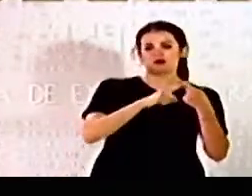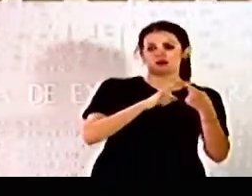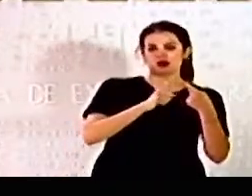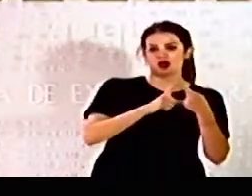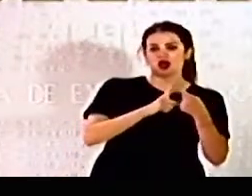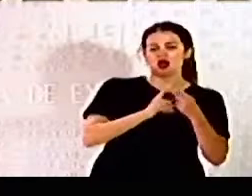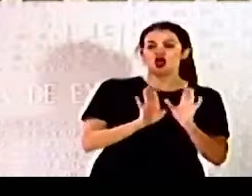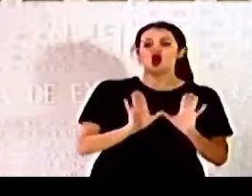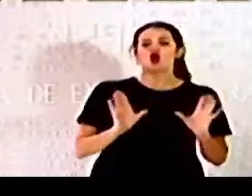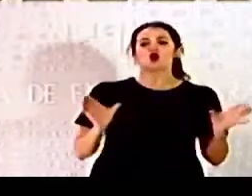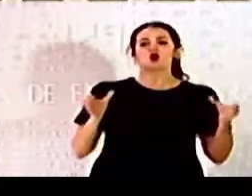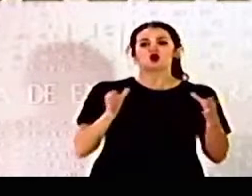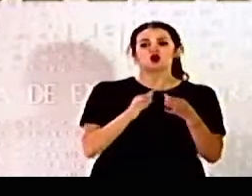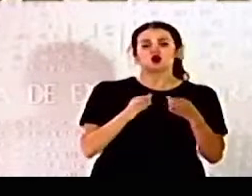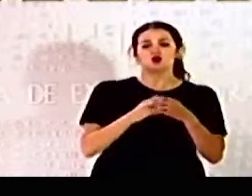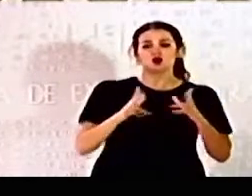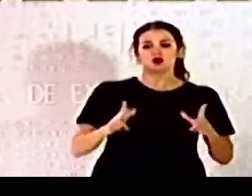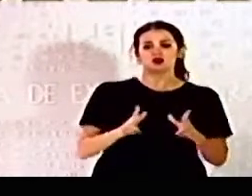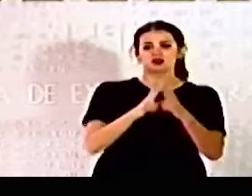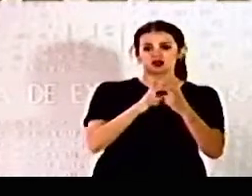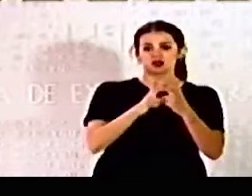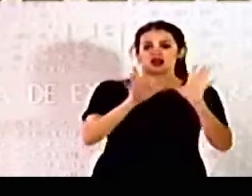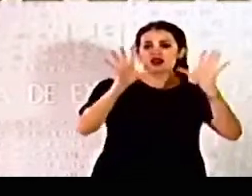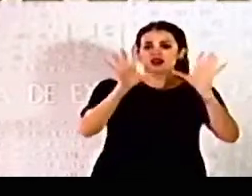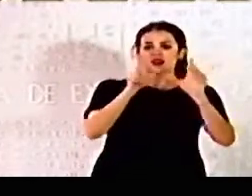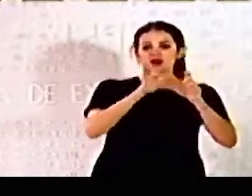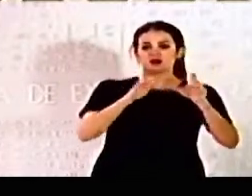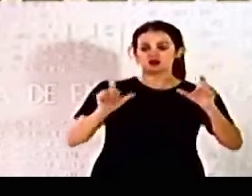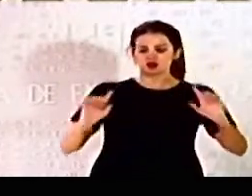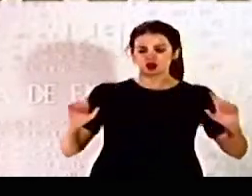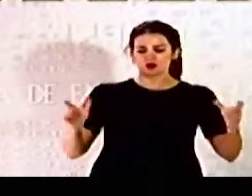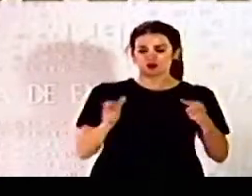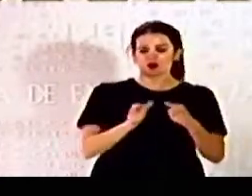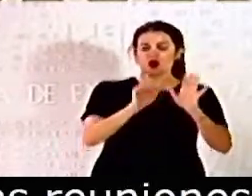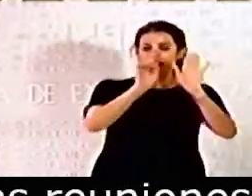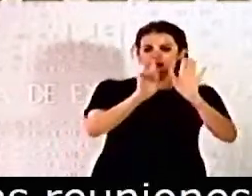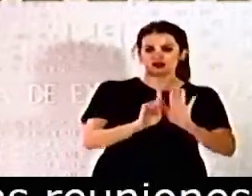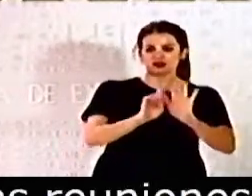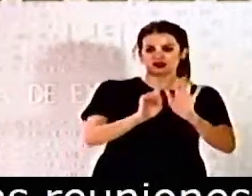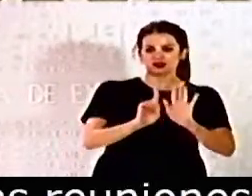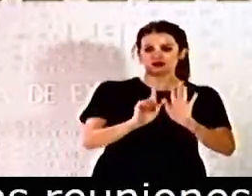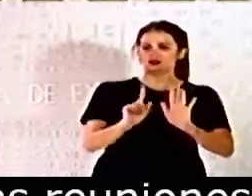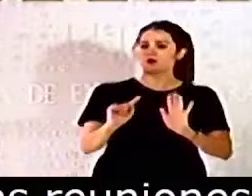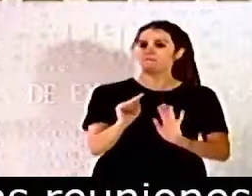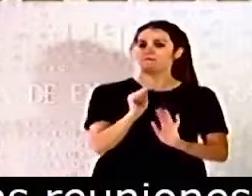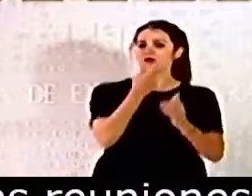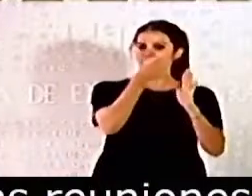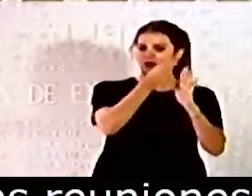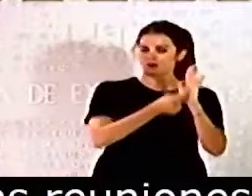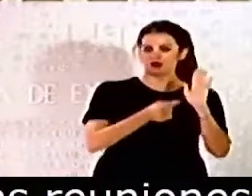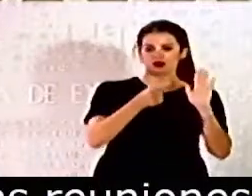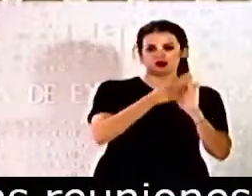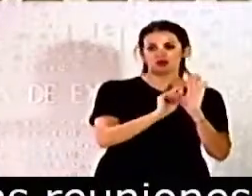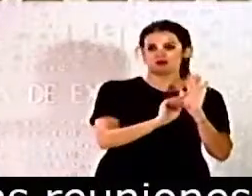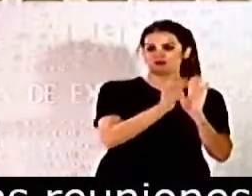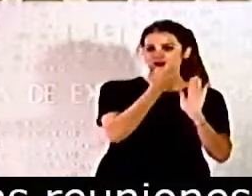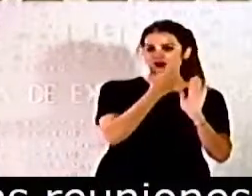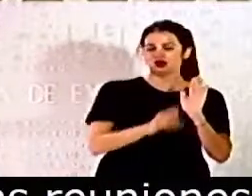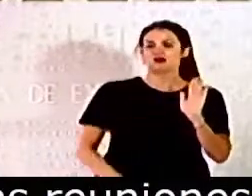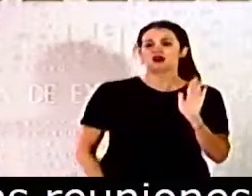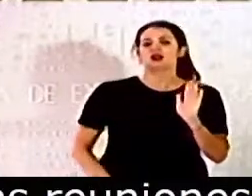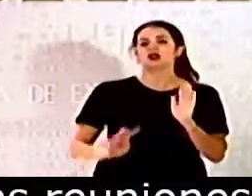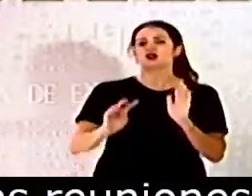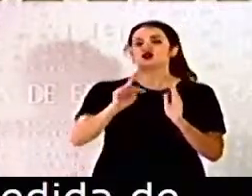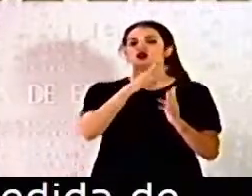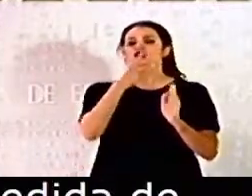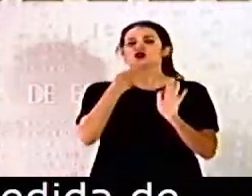sociales, que pasan de 10 a 6, esa es la primera medida de reducción de la movilidad, y en segundo lugar,